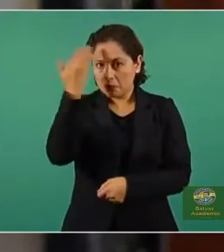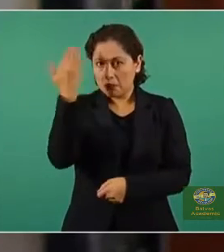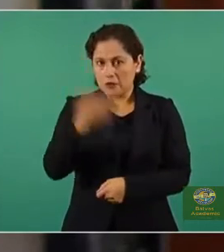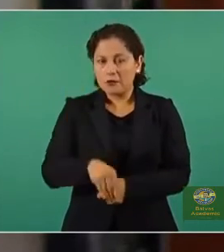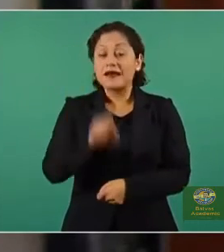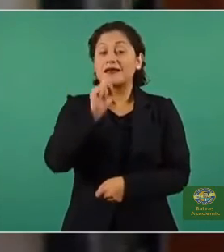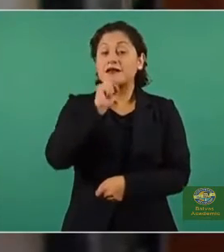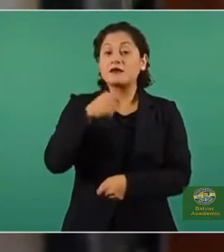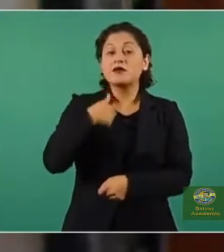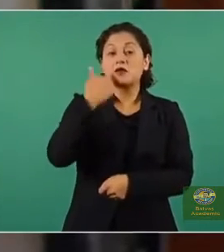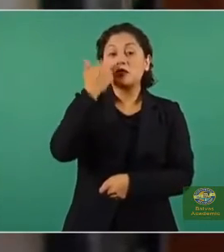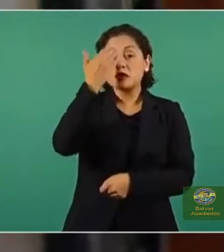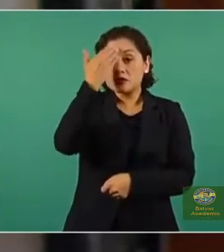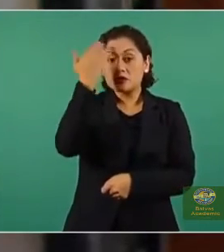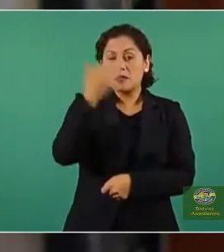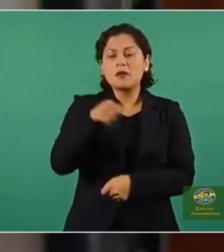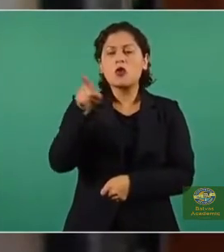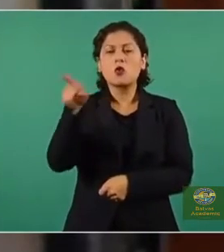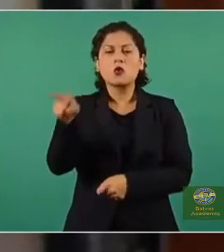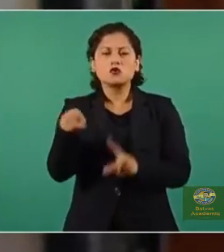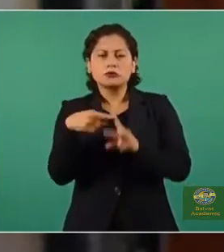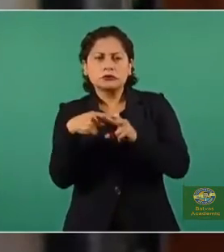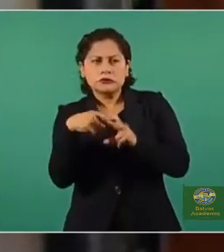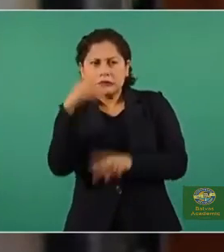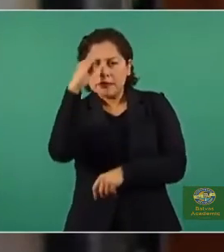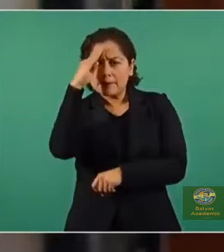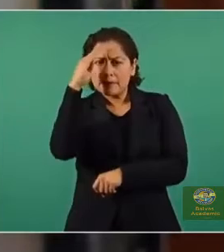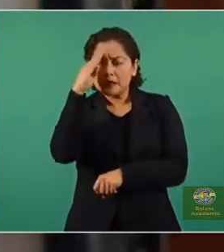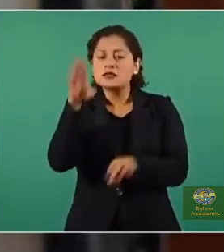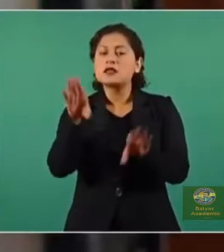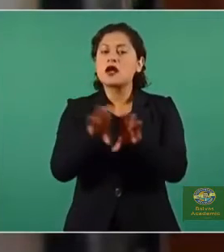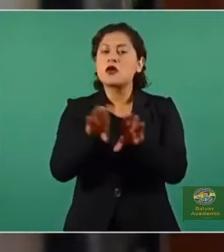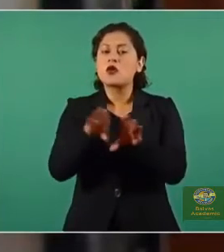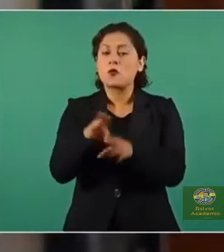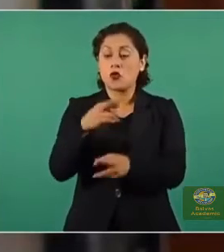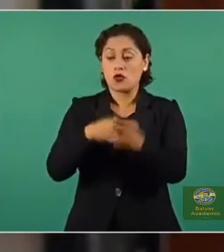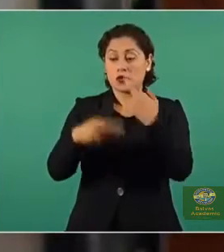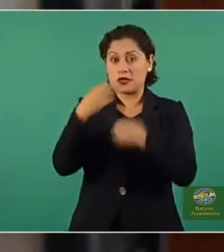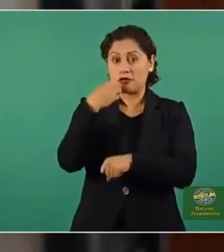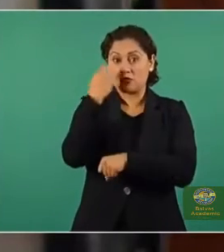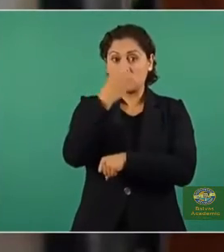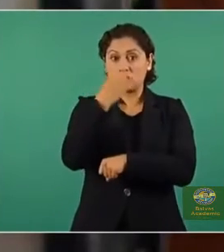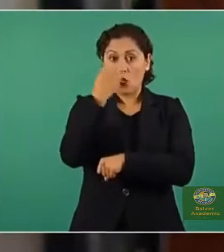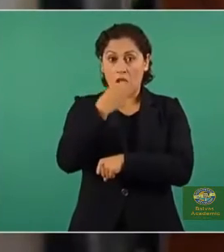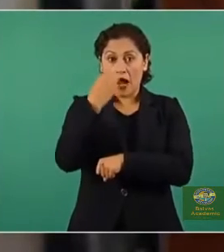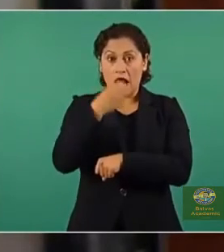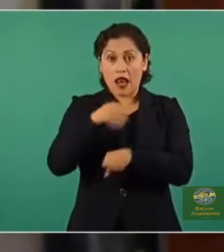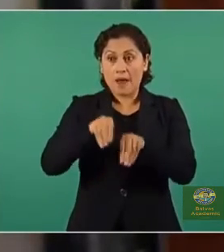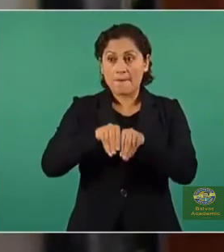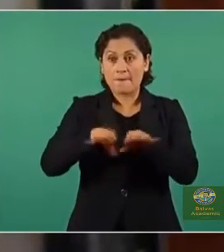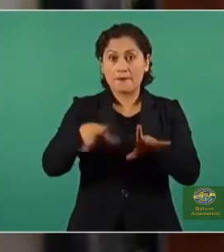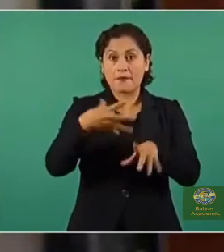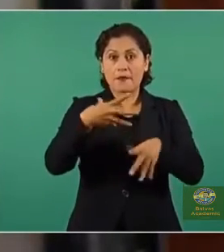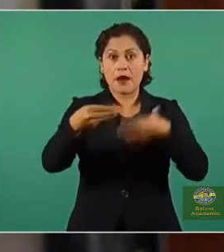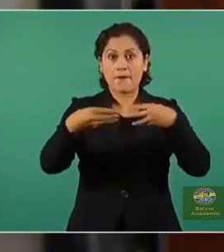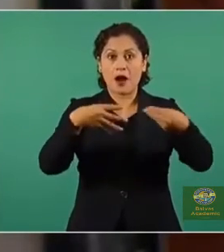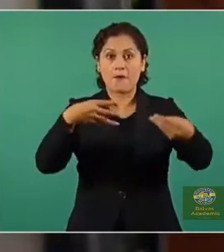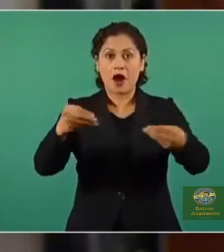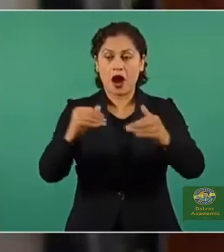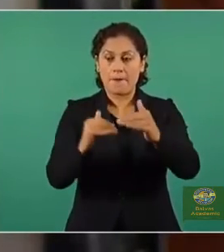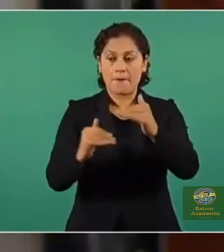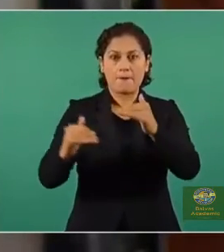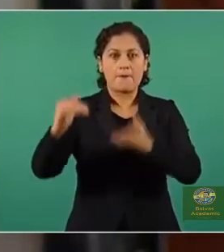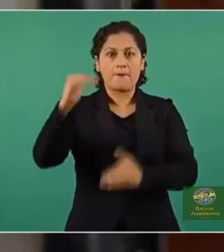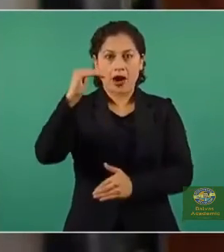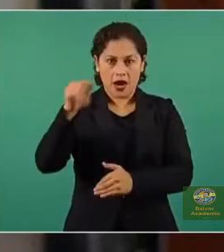de estimaciones de hasta cuánto podría incrementar estos contagios por COVID-19, que ya lo comentaba el especialista de la UNICEF, se puede